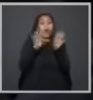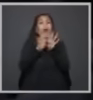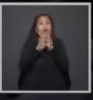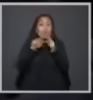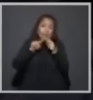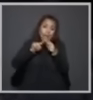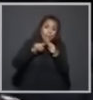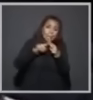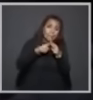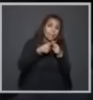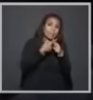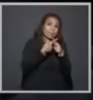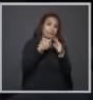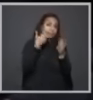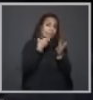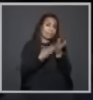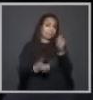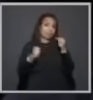Tengo